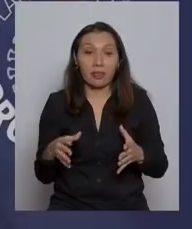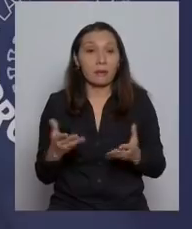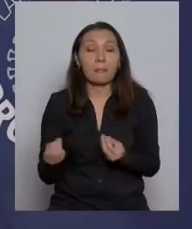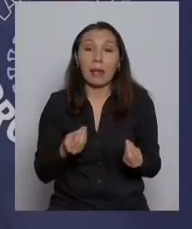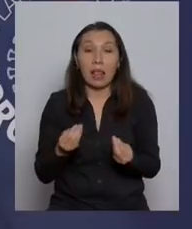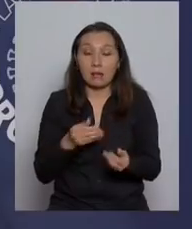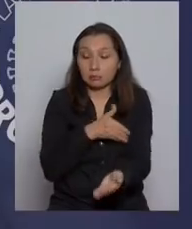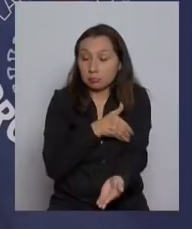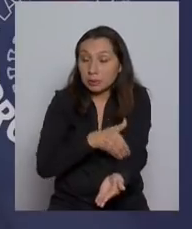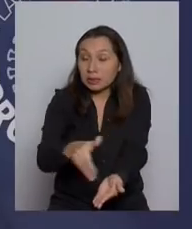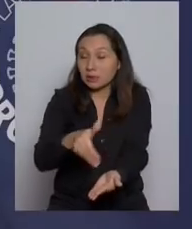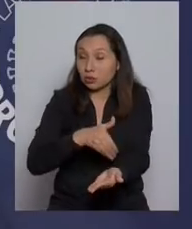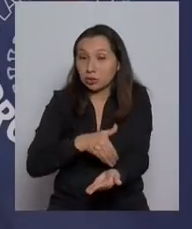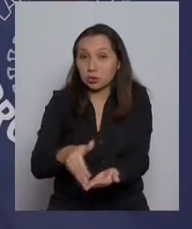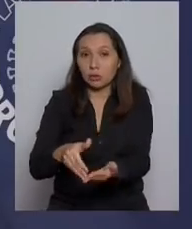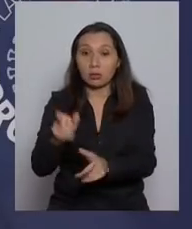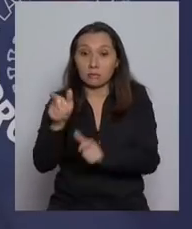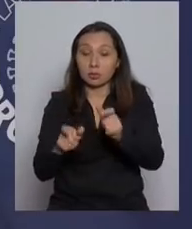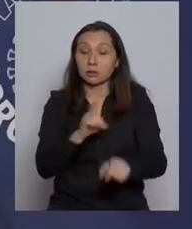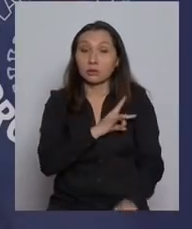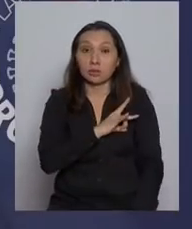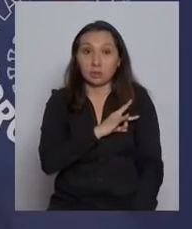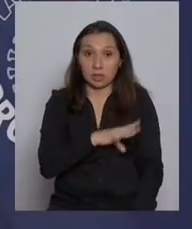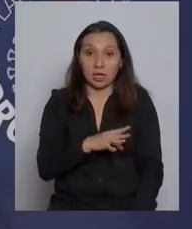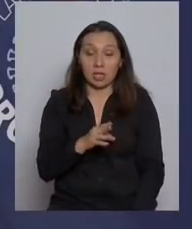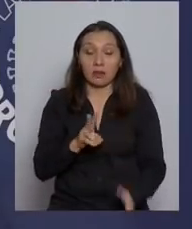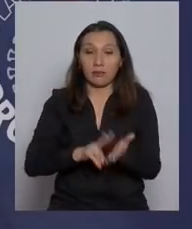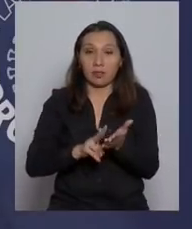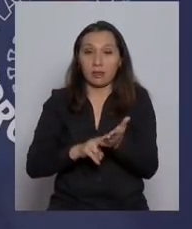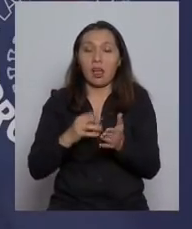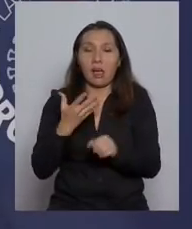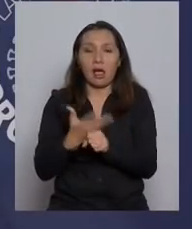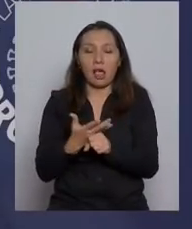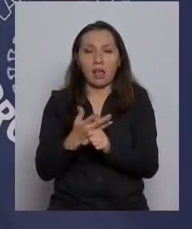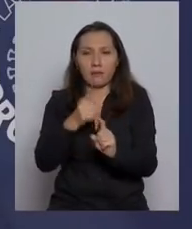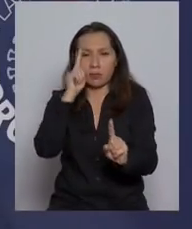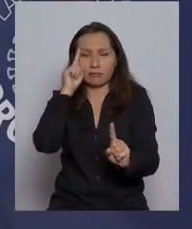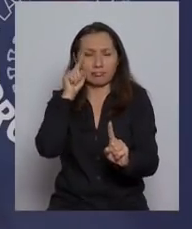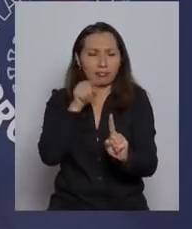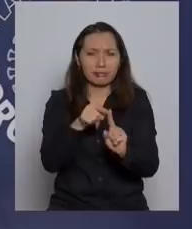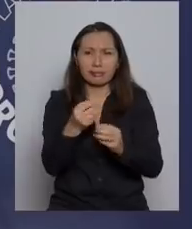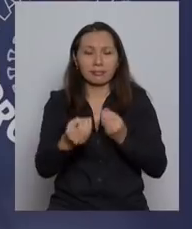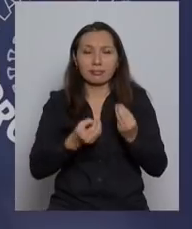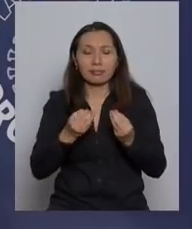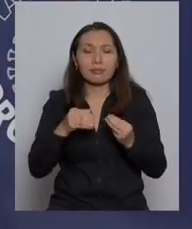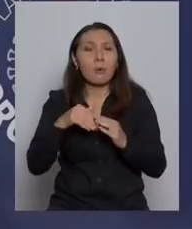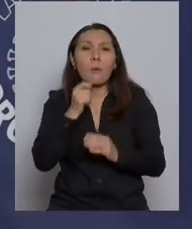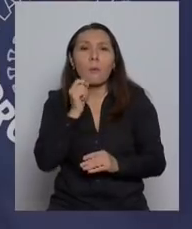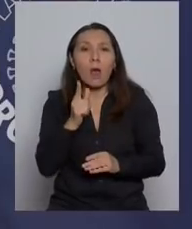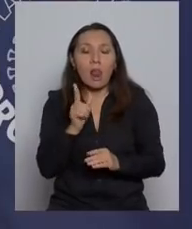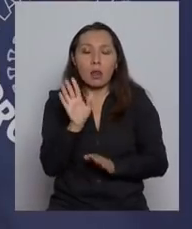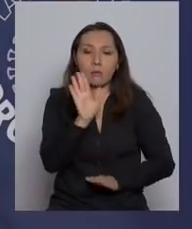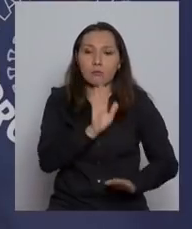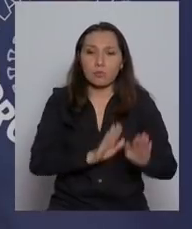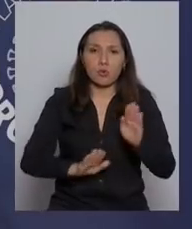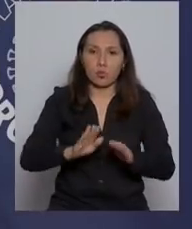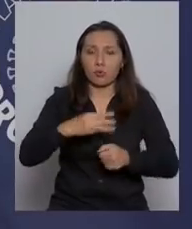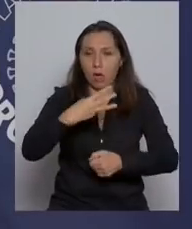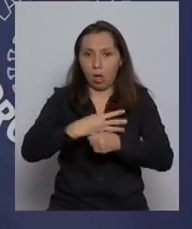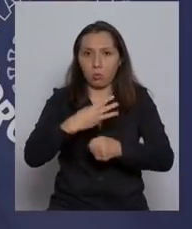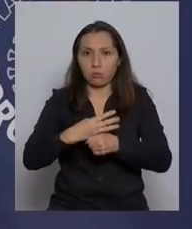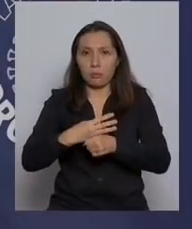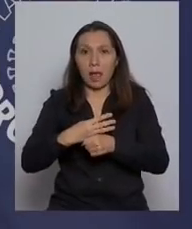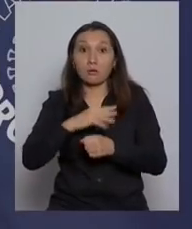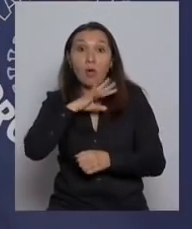para millones ya de compatriotas, tiene como objeto fundamental proteger a nuestros